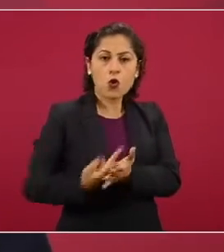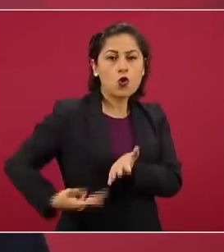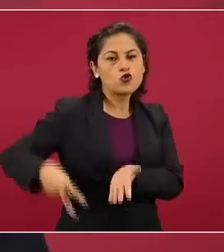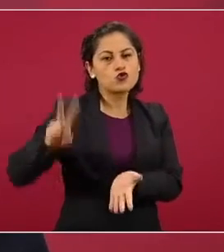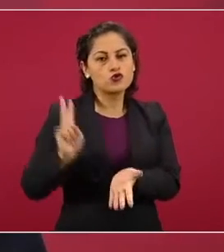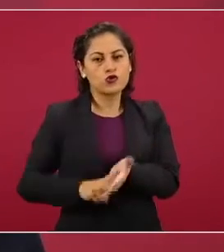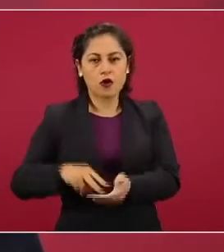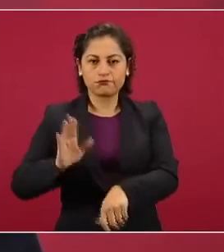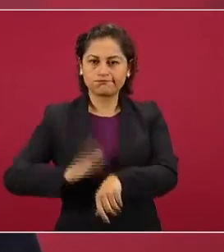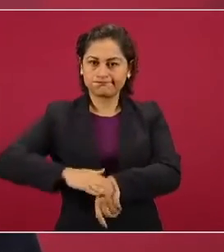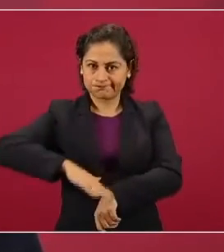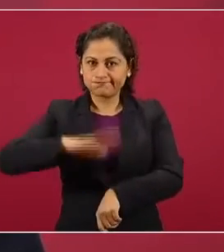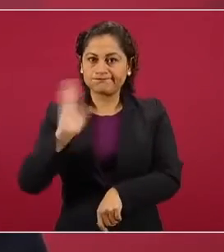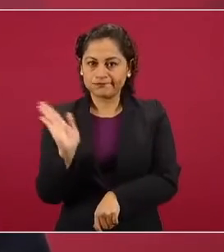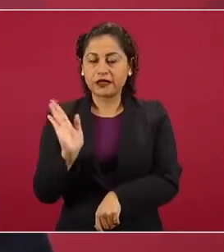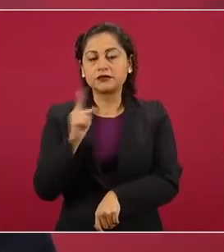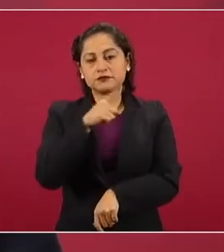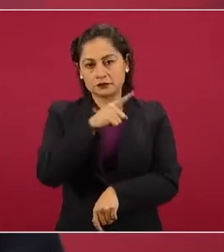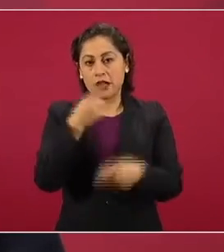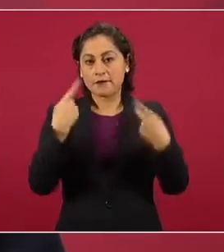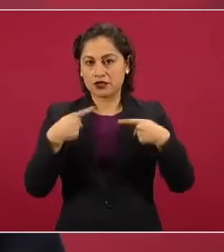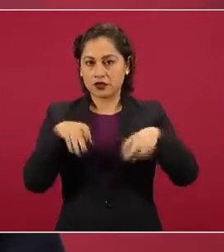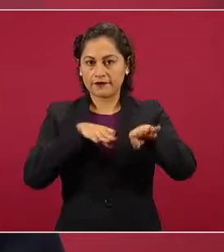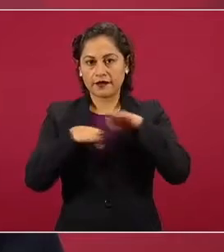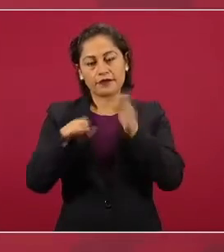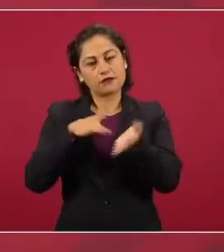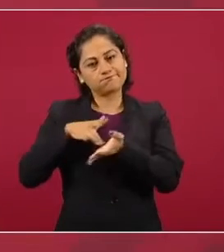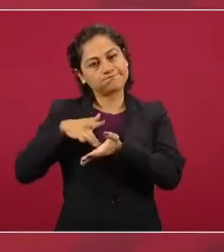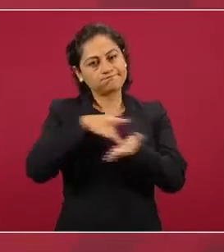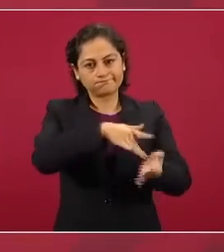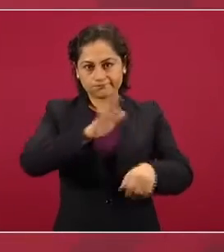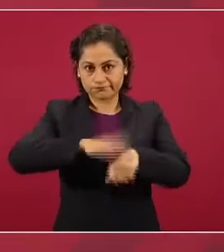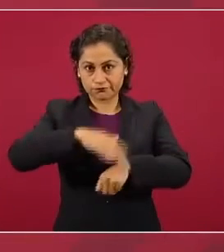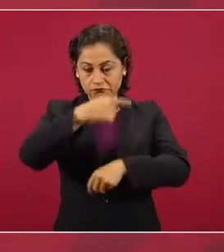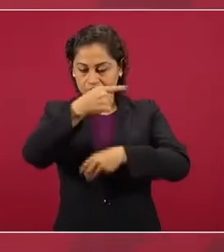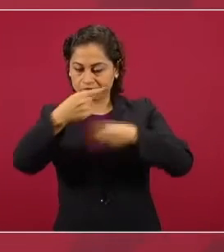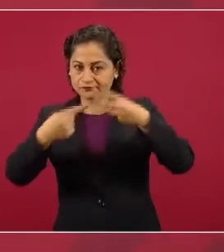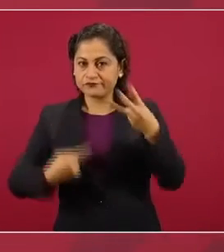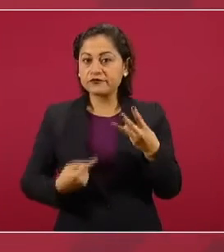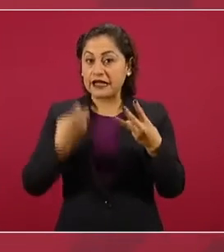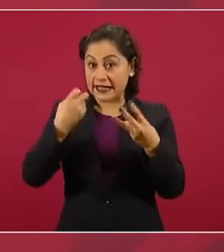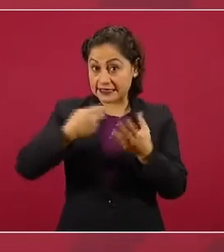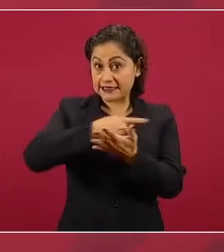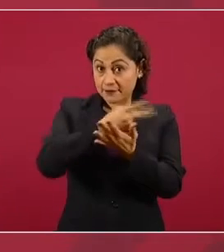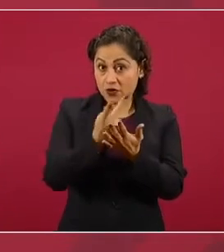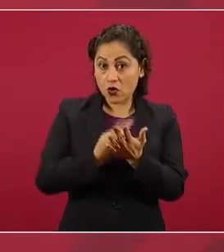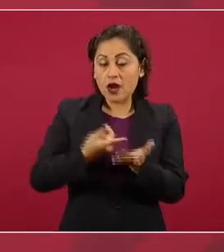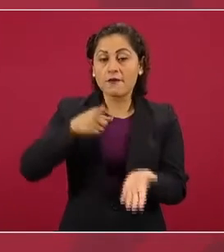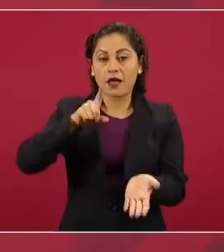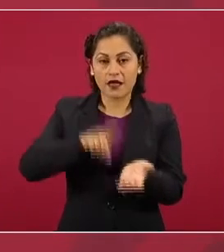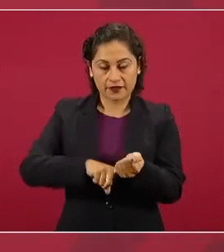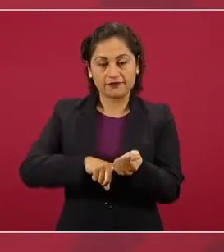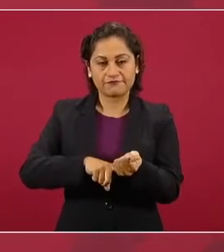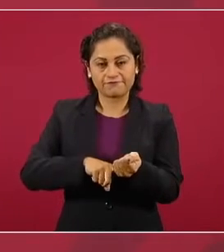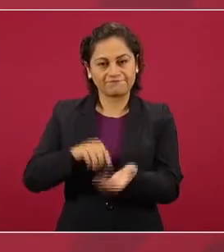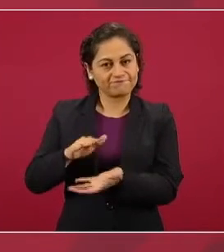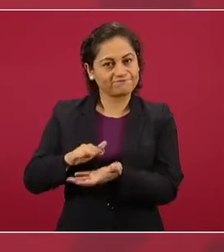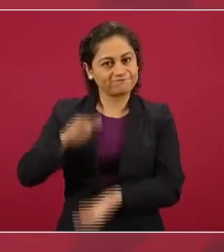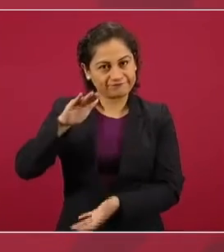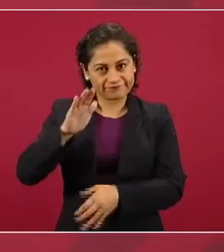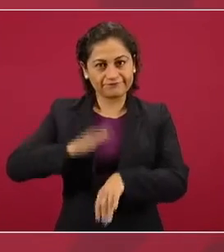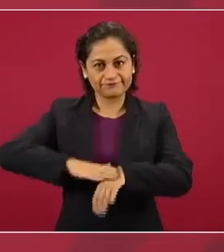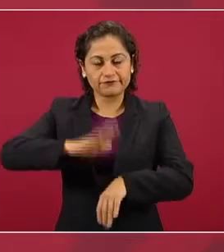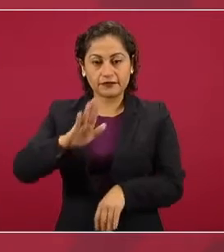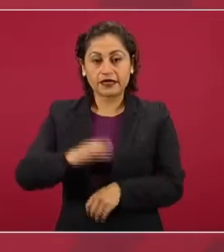beneficio de los trabajadores. Entonces, vamos a ampliar